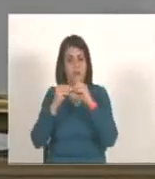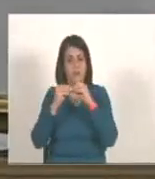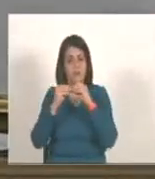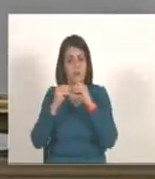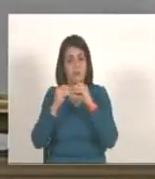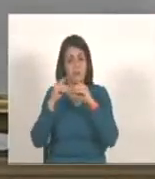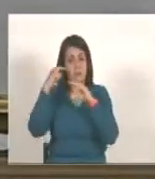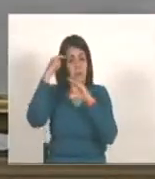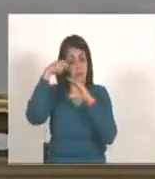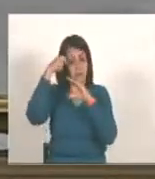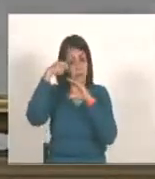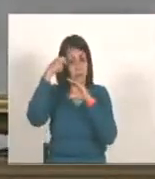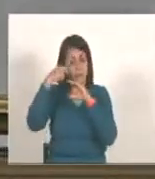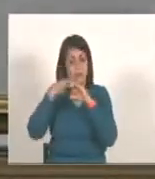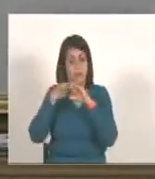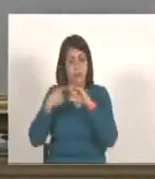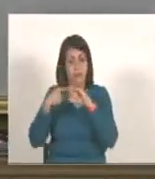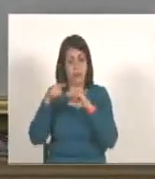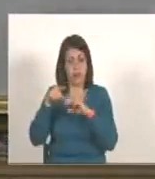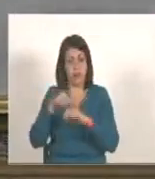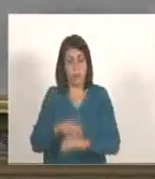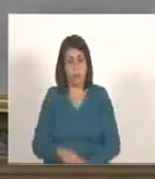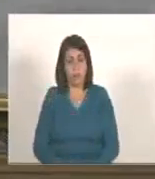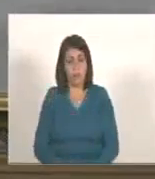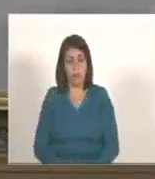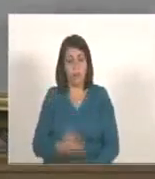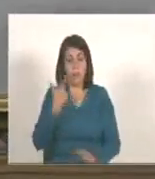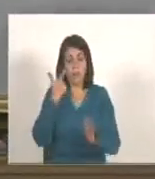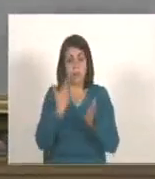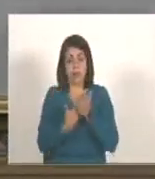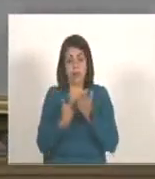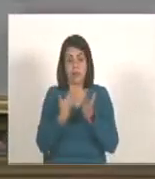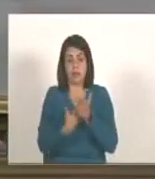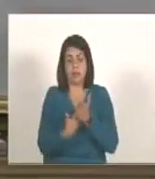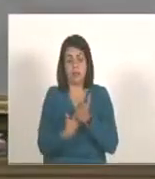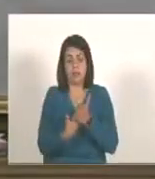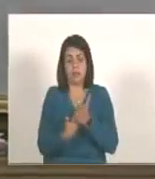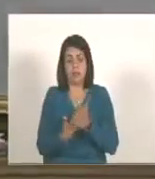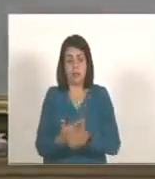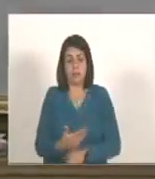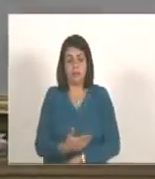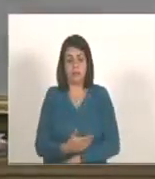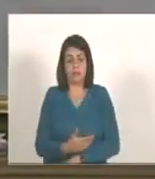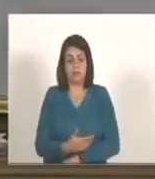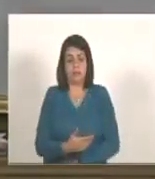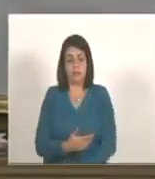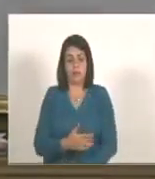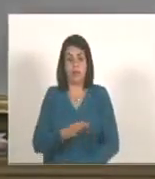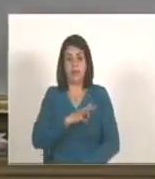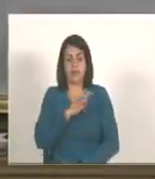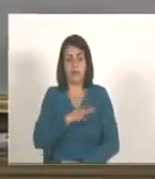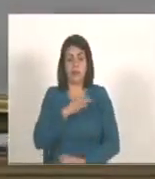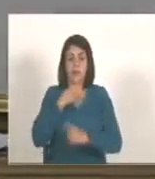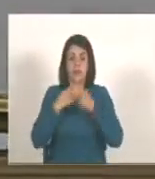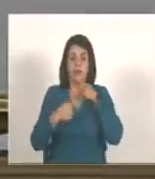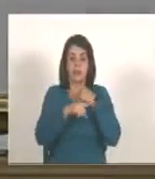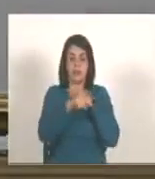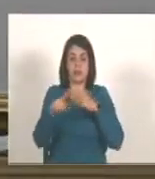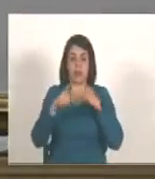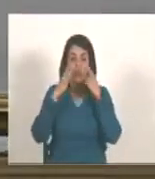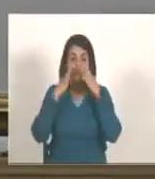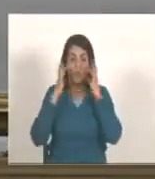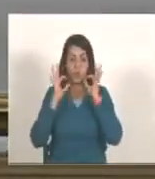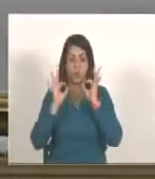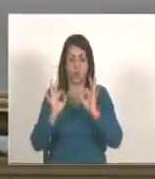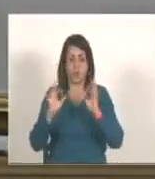Hay un video, hay una grabación, hay un testimonio donde esa señora dice eso. tengan mucho